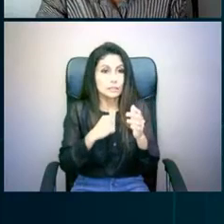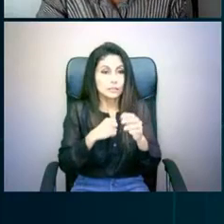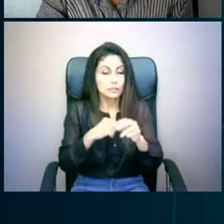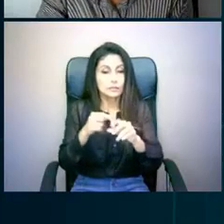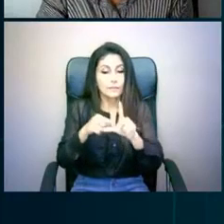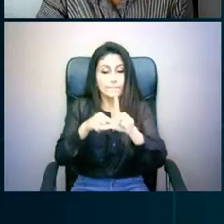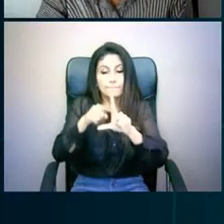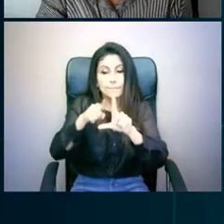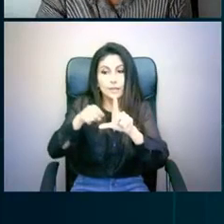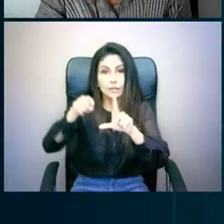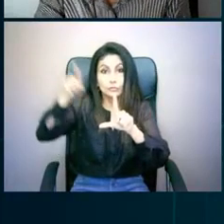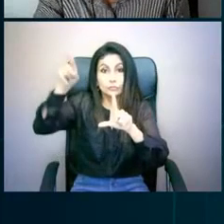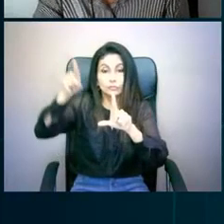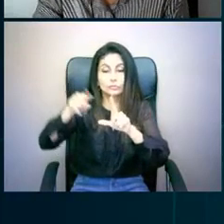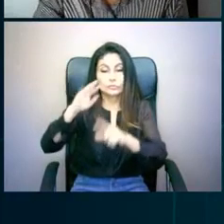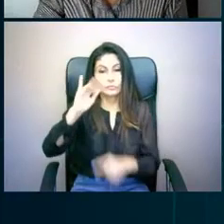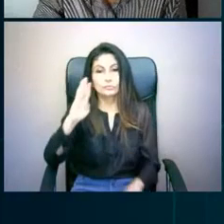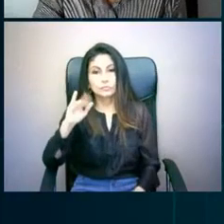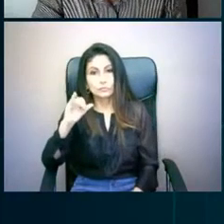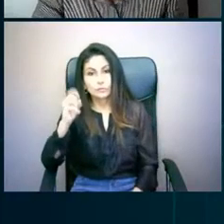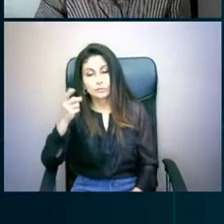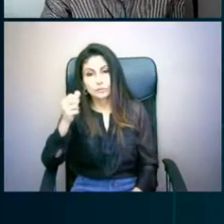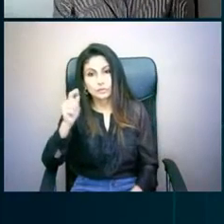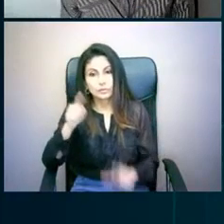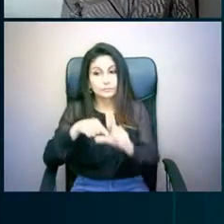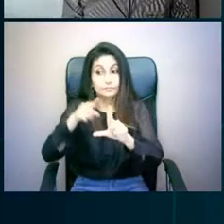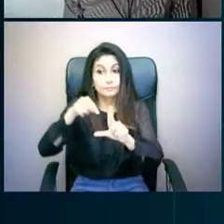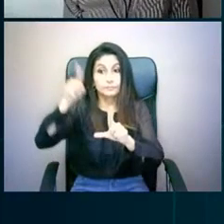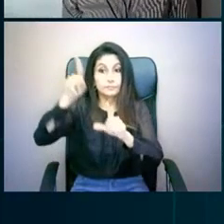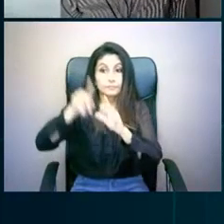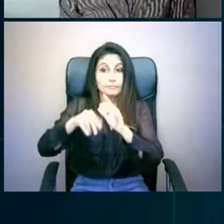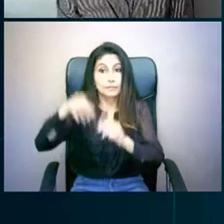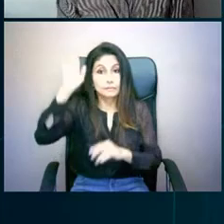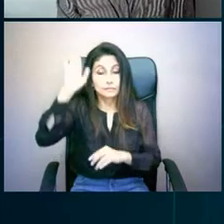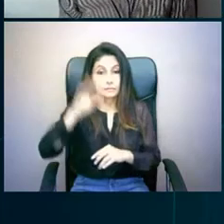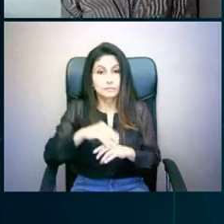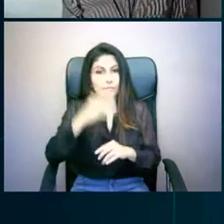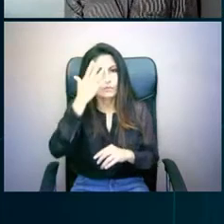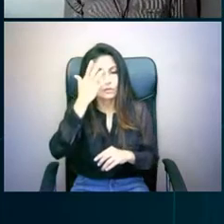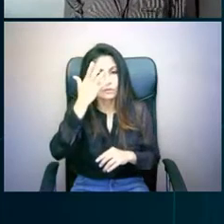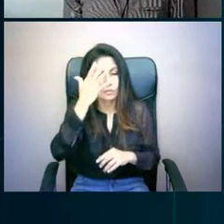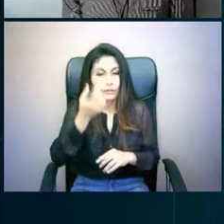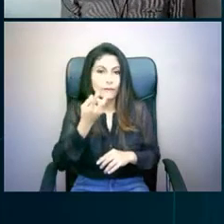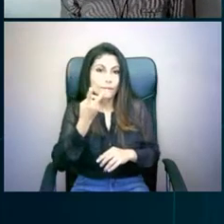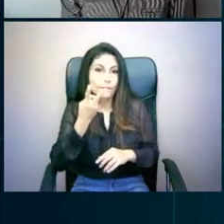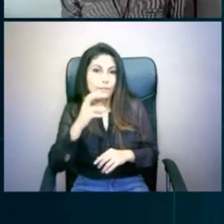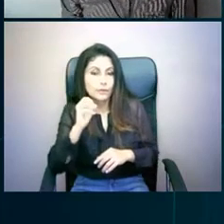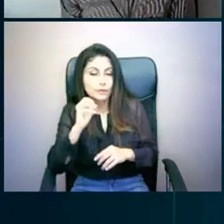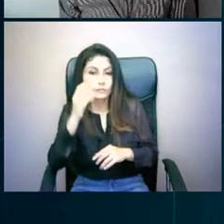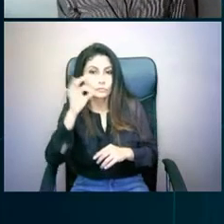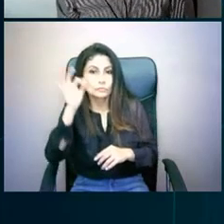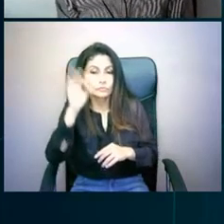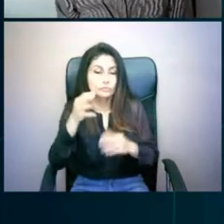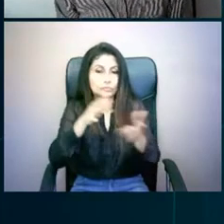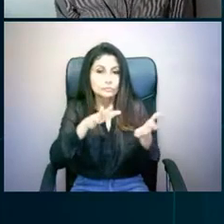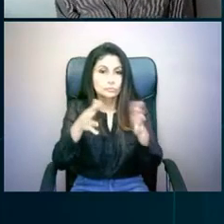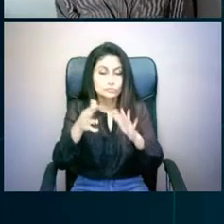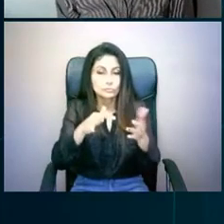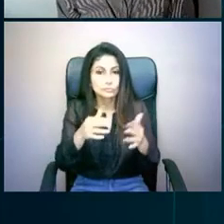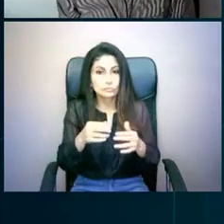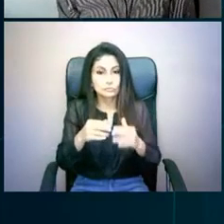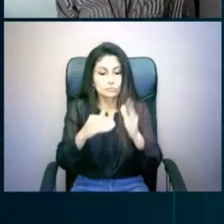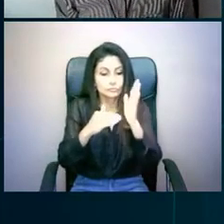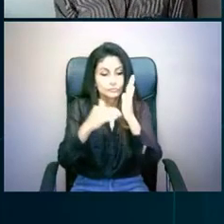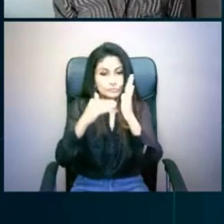biogás, ¿cierto? Esto es porque el 20% de la fase orgánica que tienen